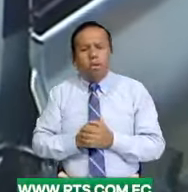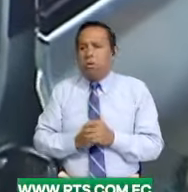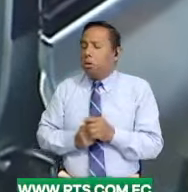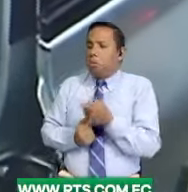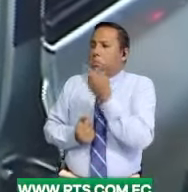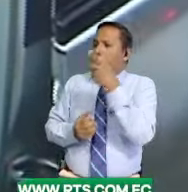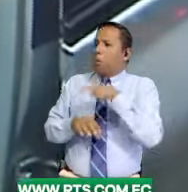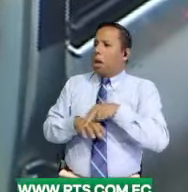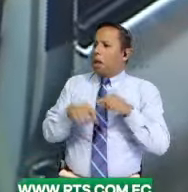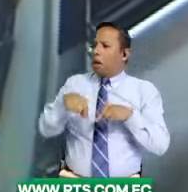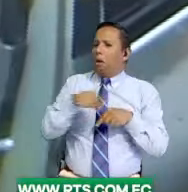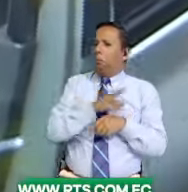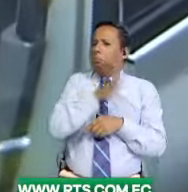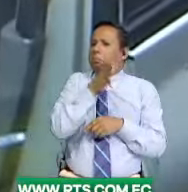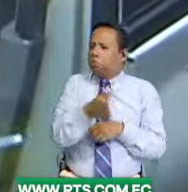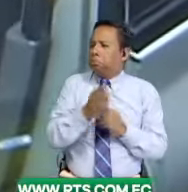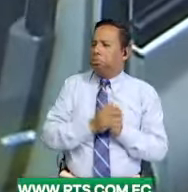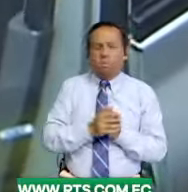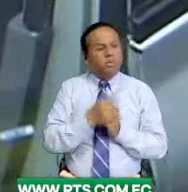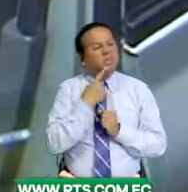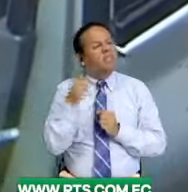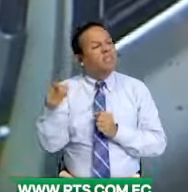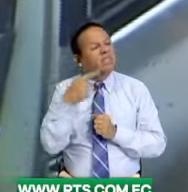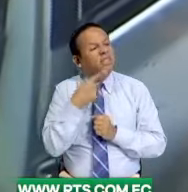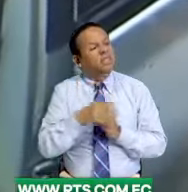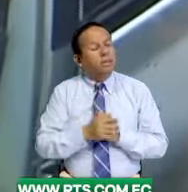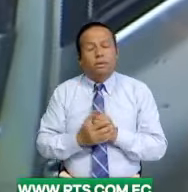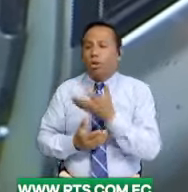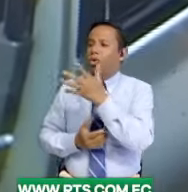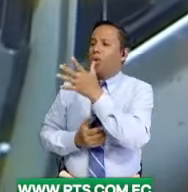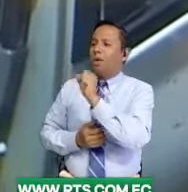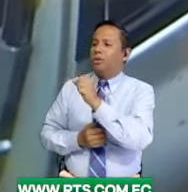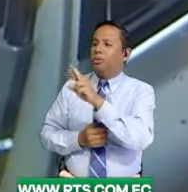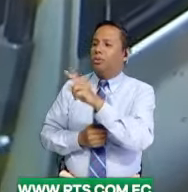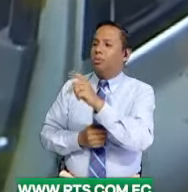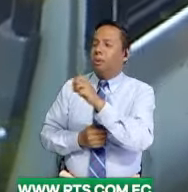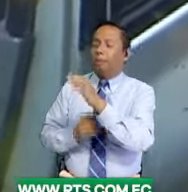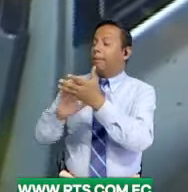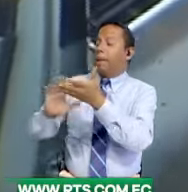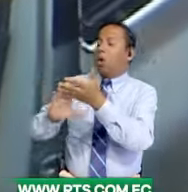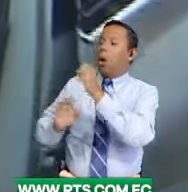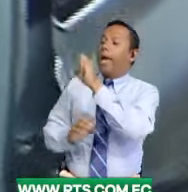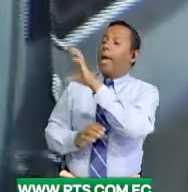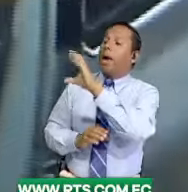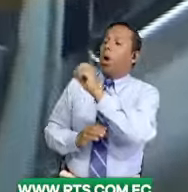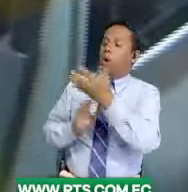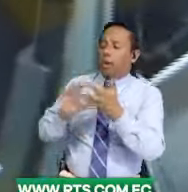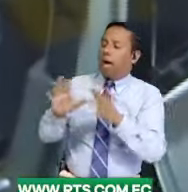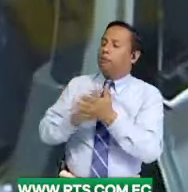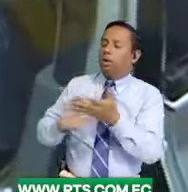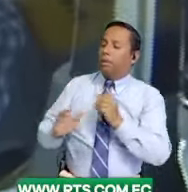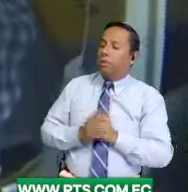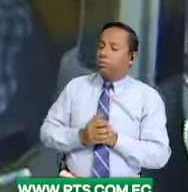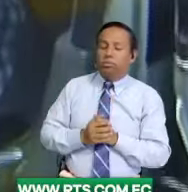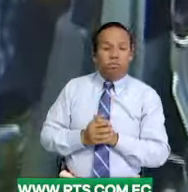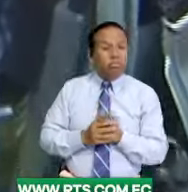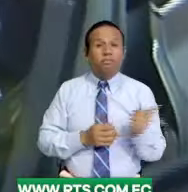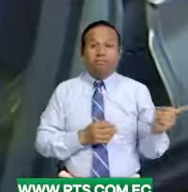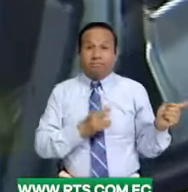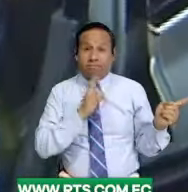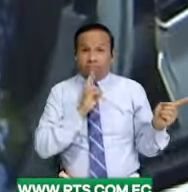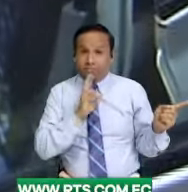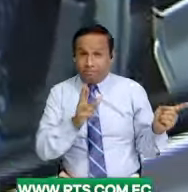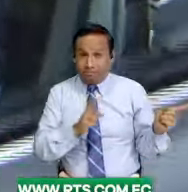que recorro. ¿Qué le dijeron? Que no hay súper. Que no hay eco, perdón, solo súper. Sí, lo que nos acaba de responder el ciudadano es lo que